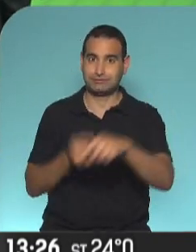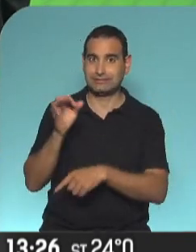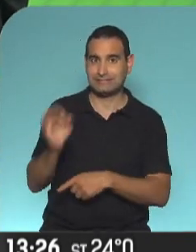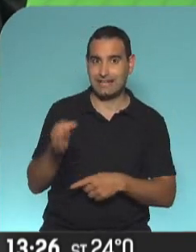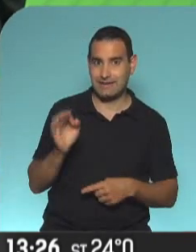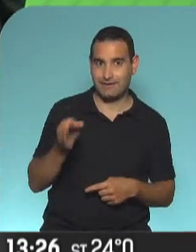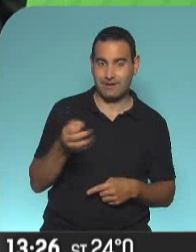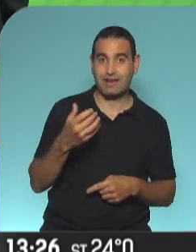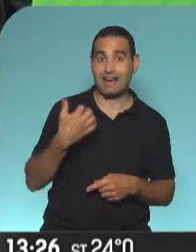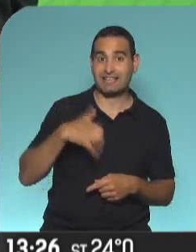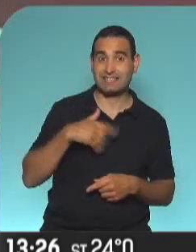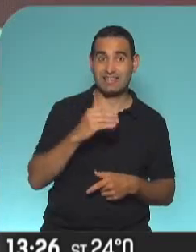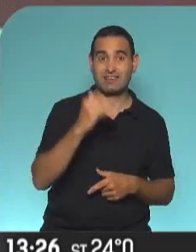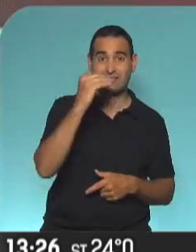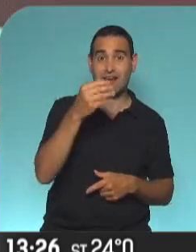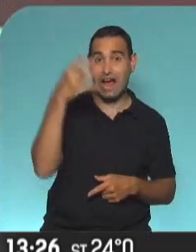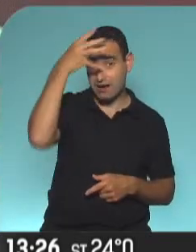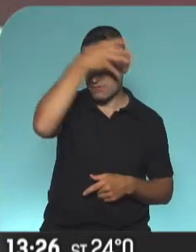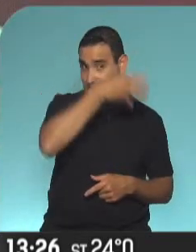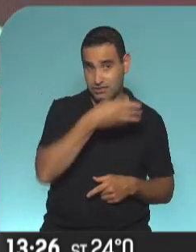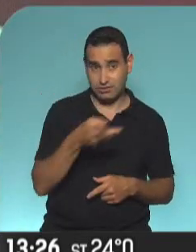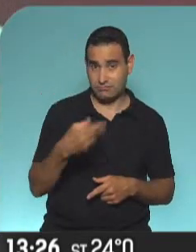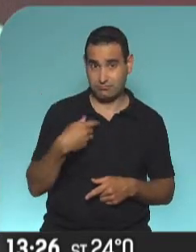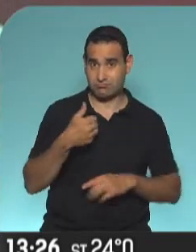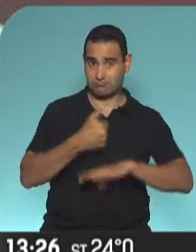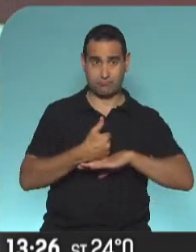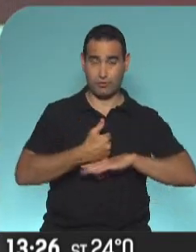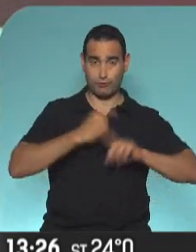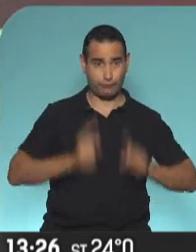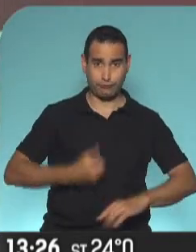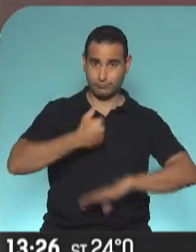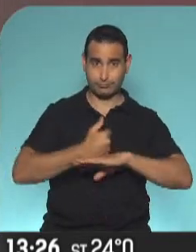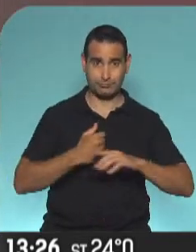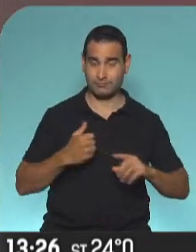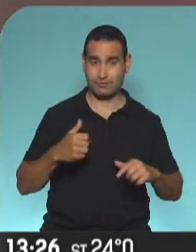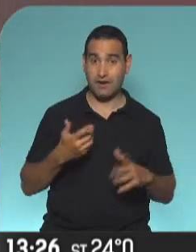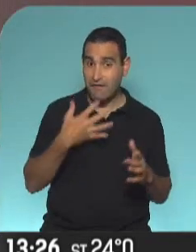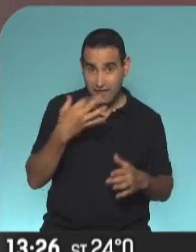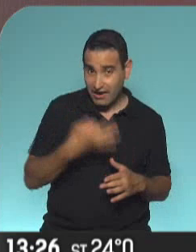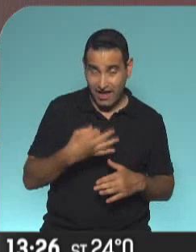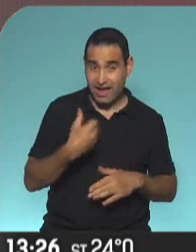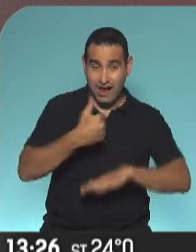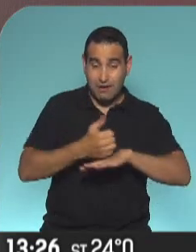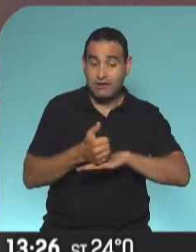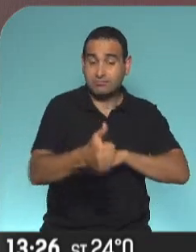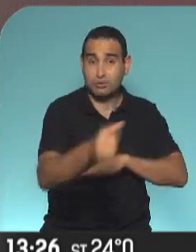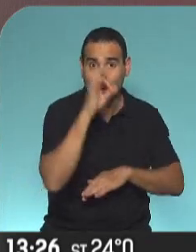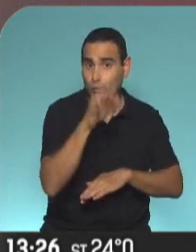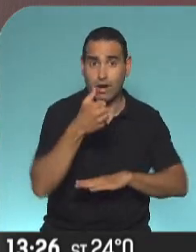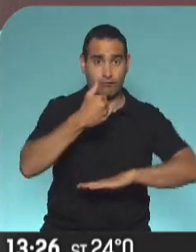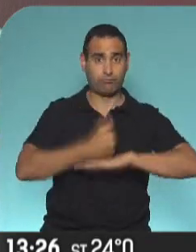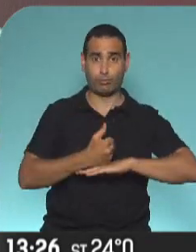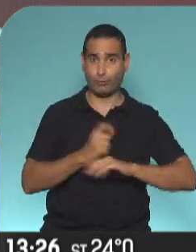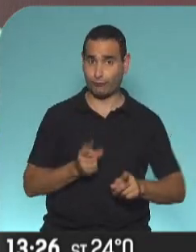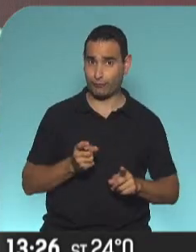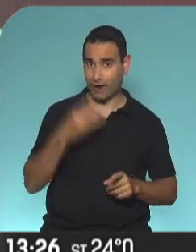del seleccionado argentino. Armani que no sale ni a tomar aire. Eso lo dijiste vos, yo no sí, me meto en eso. No sé, usted, ¿cómo va a criticar así